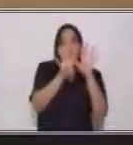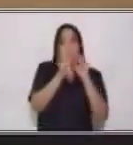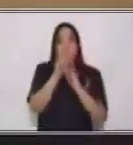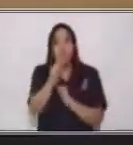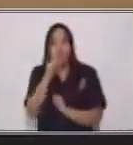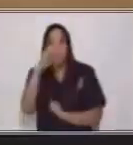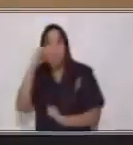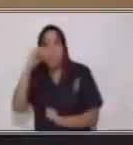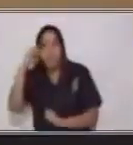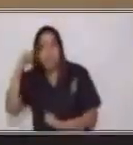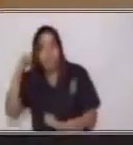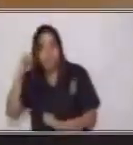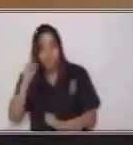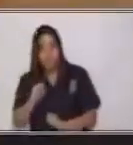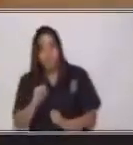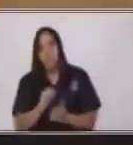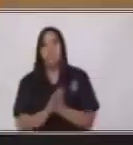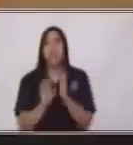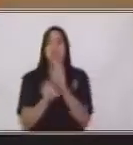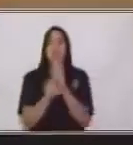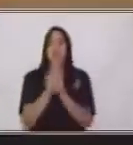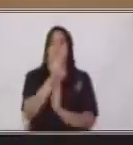9.00. Vamos a decir ahora